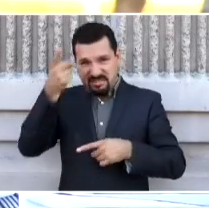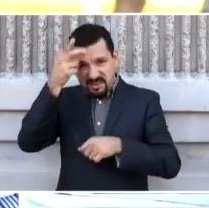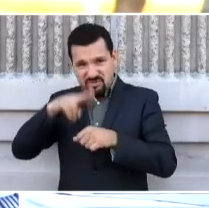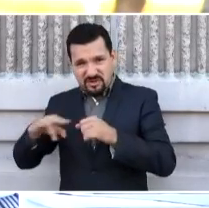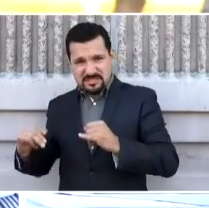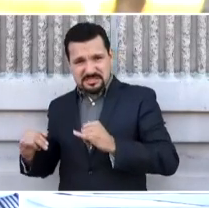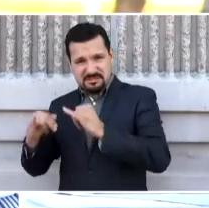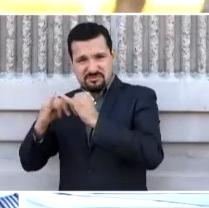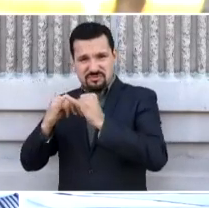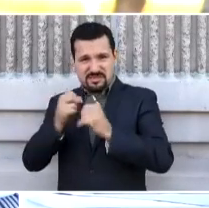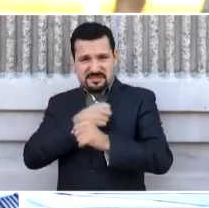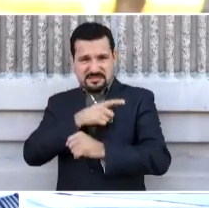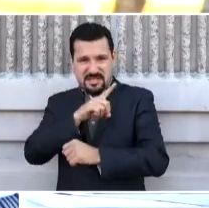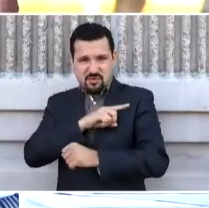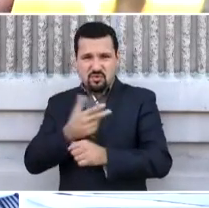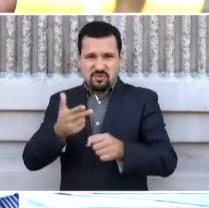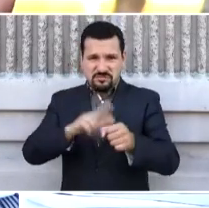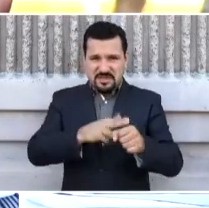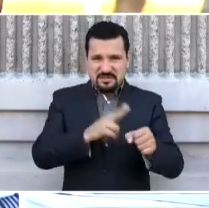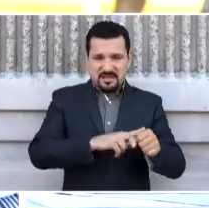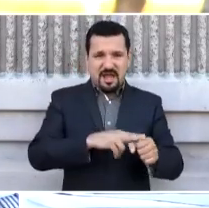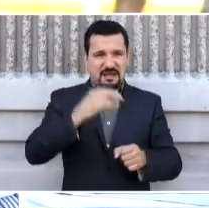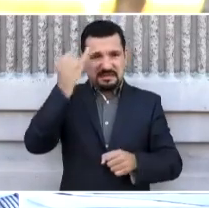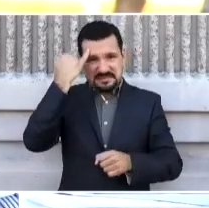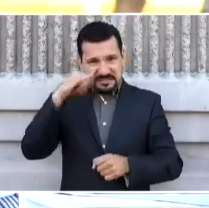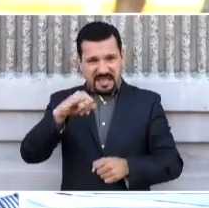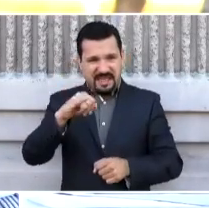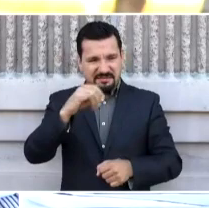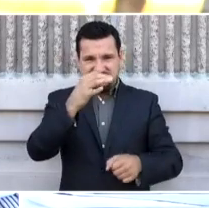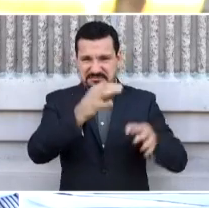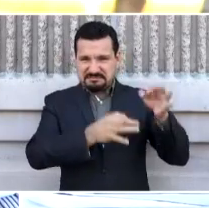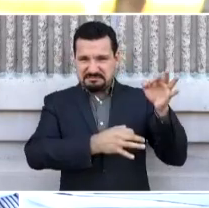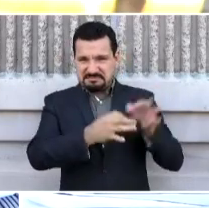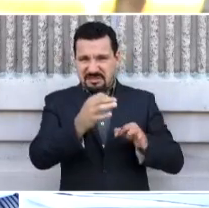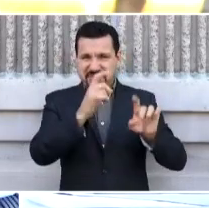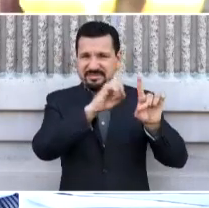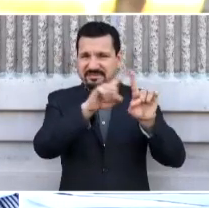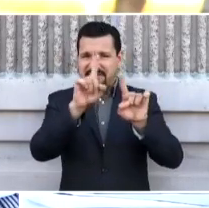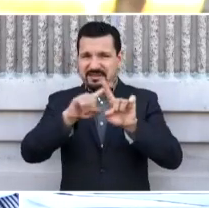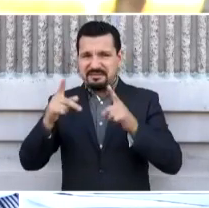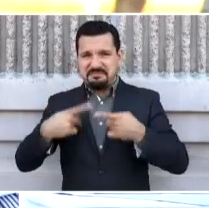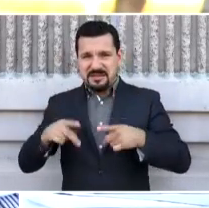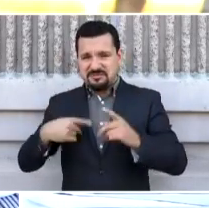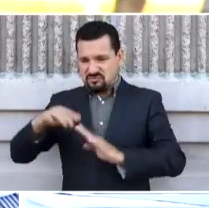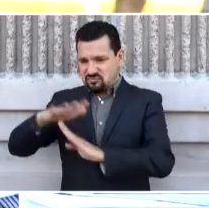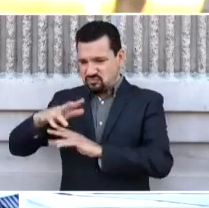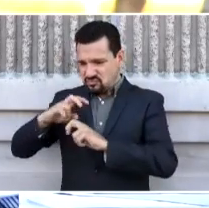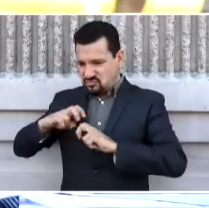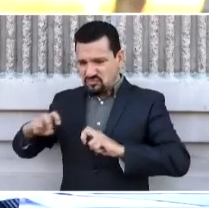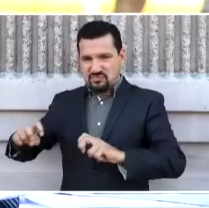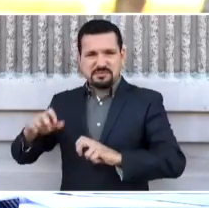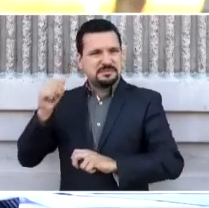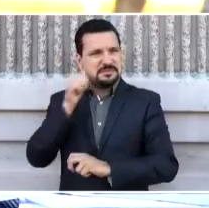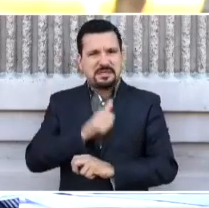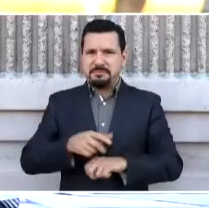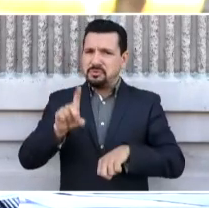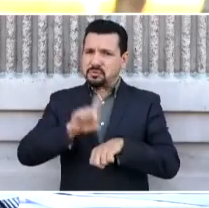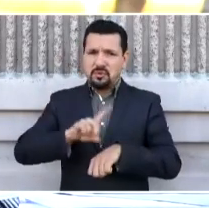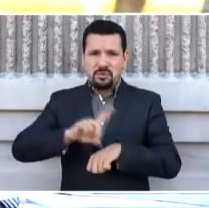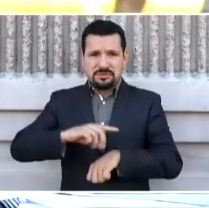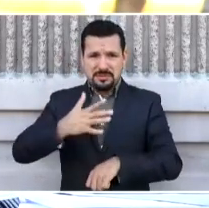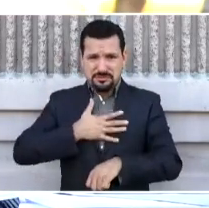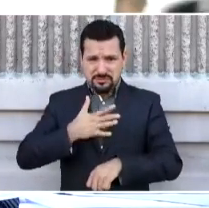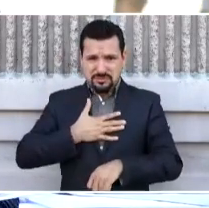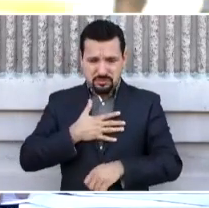instituciones de salud, a los jefes de jurisdicción, a miembros del gabinete. Es un reporte que es el que yo leo.